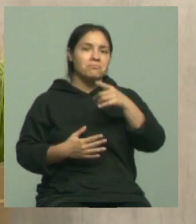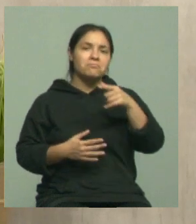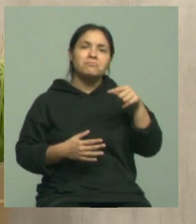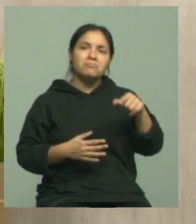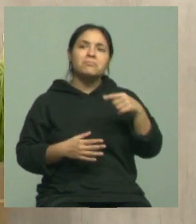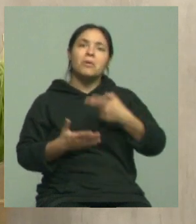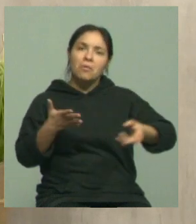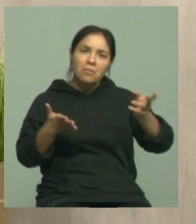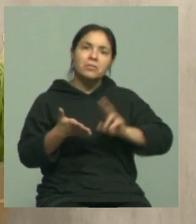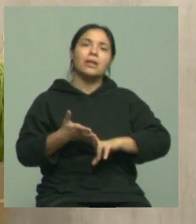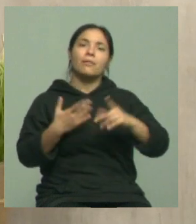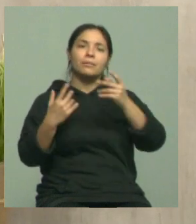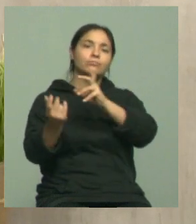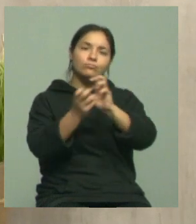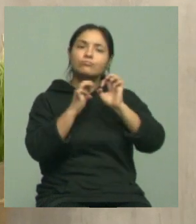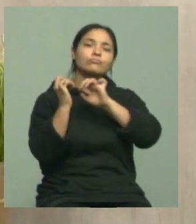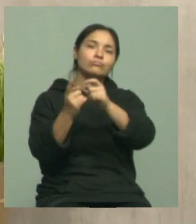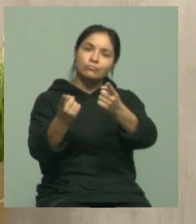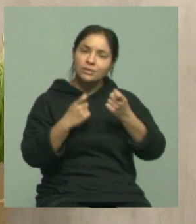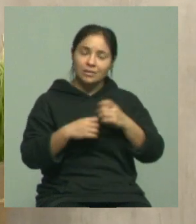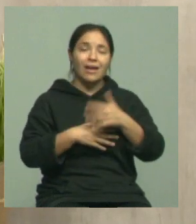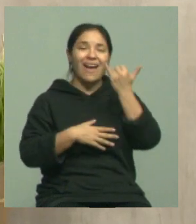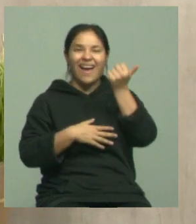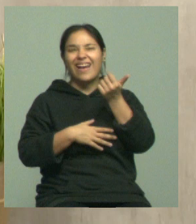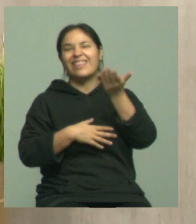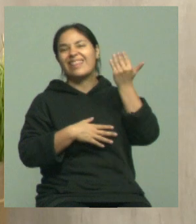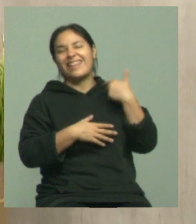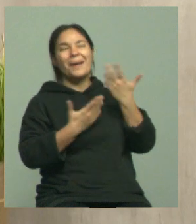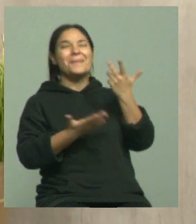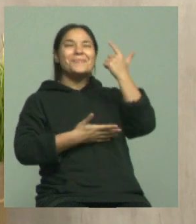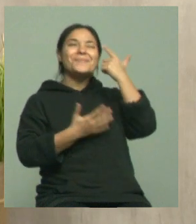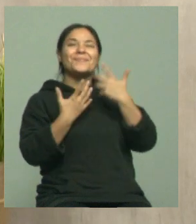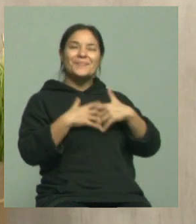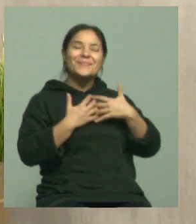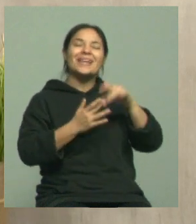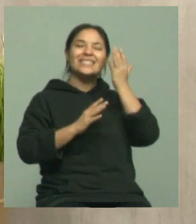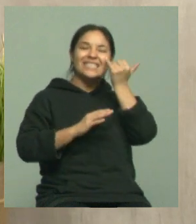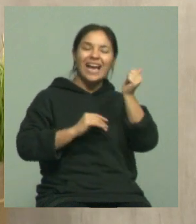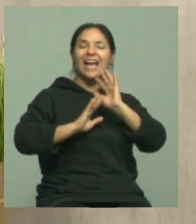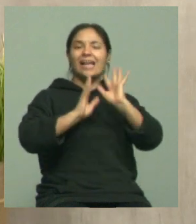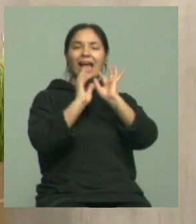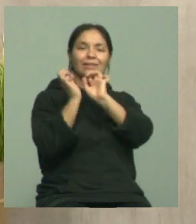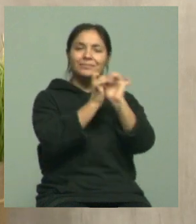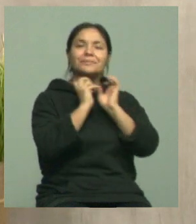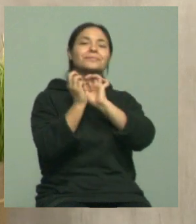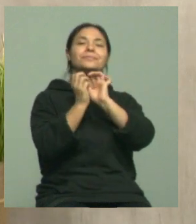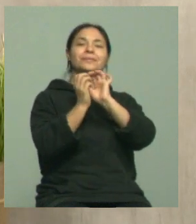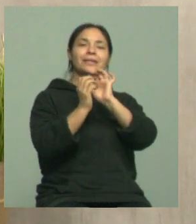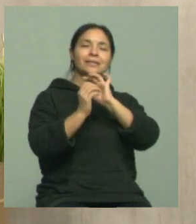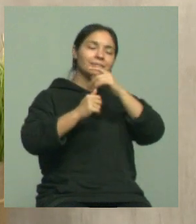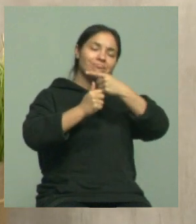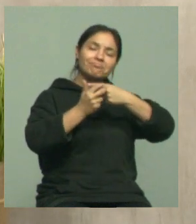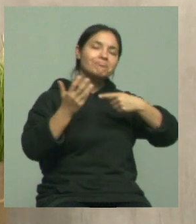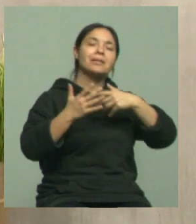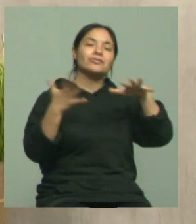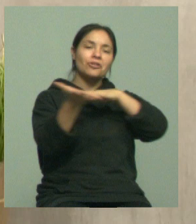hablar, ¿no? Sí. Diálogos que considerábamos saldados quizás no lo están tanto. Digo, para vivir en una sociedad